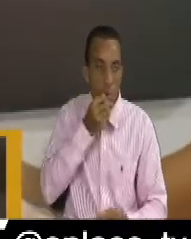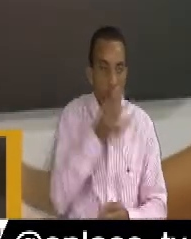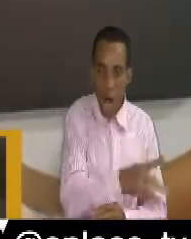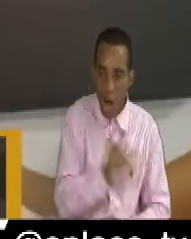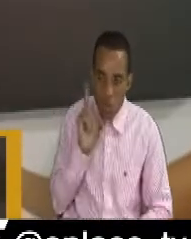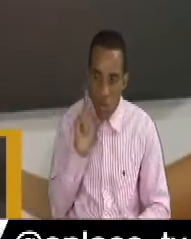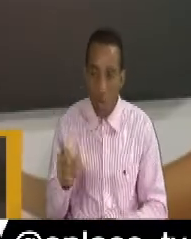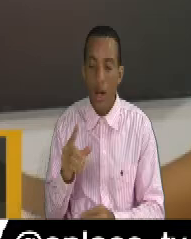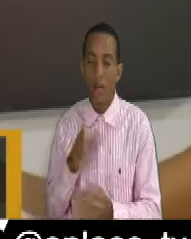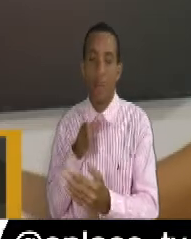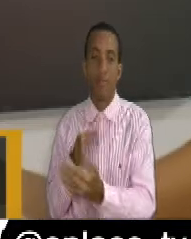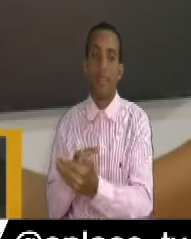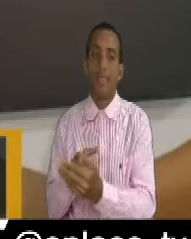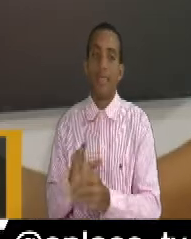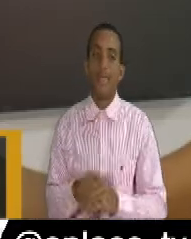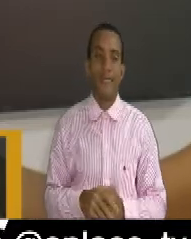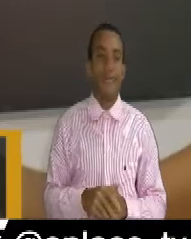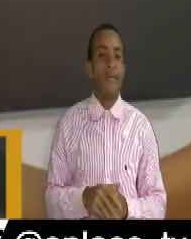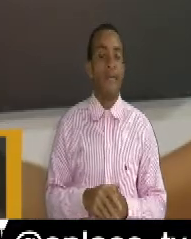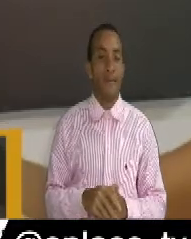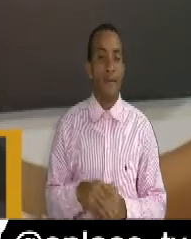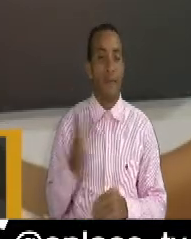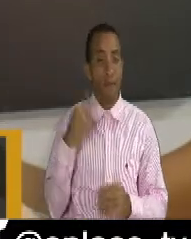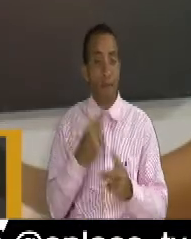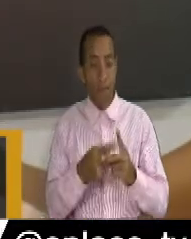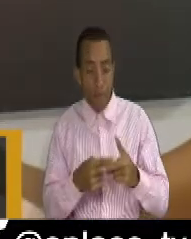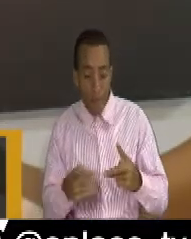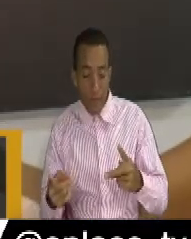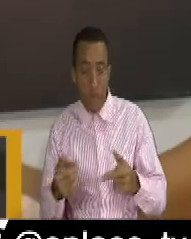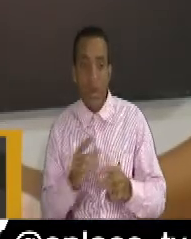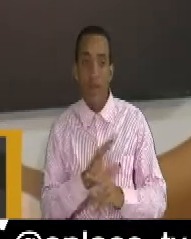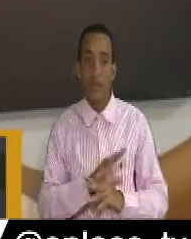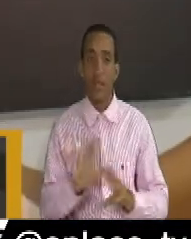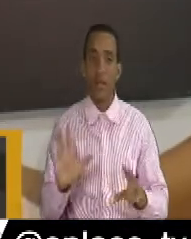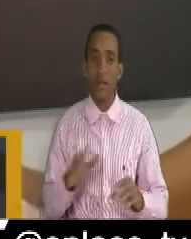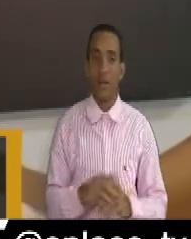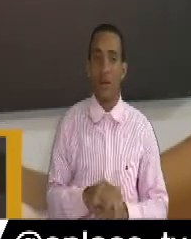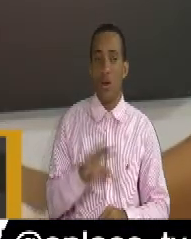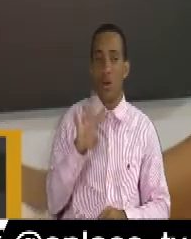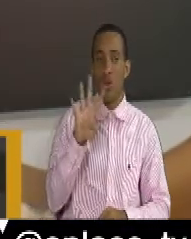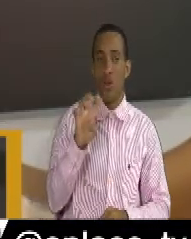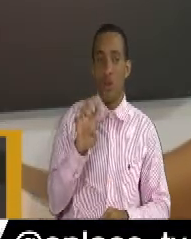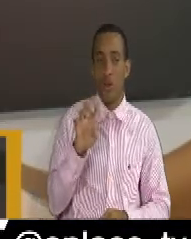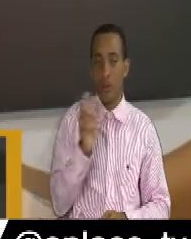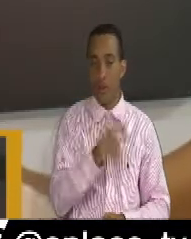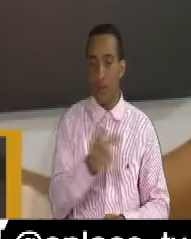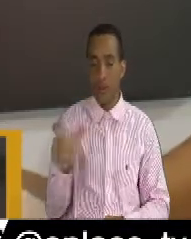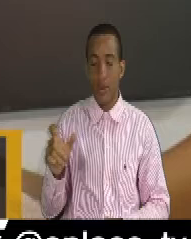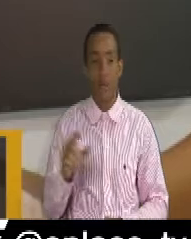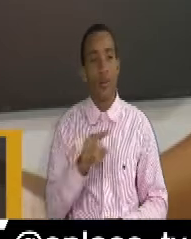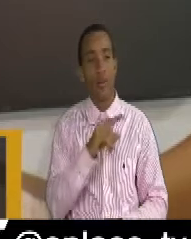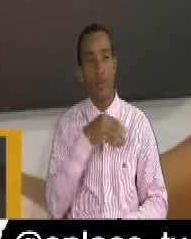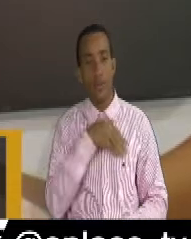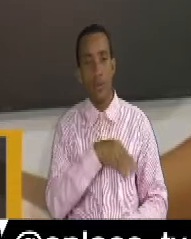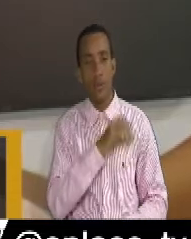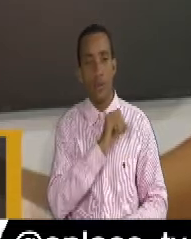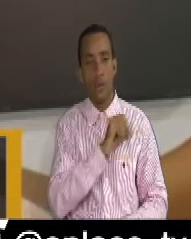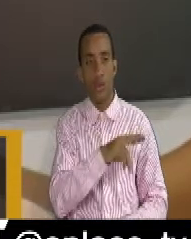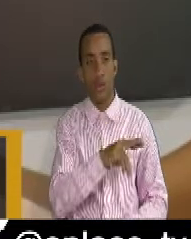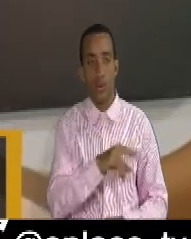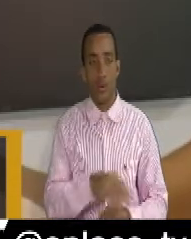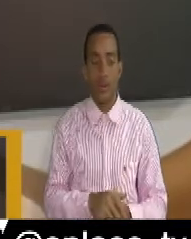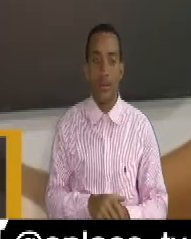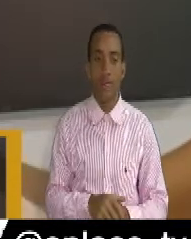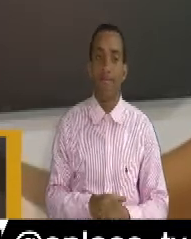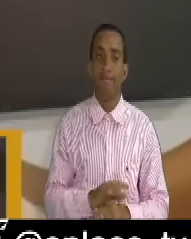situaciones. El transcurso de esta semana han llegado alrededor de 9 personas provenientes de ese municipio, fruto de